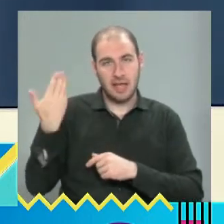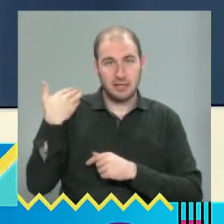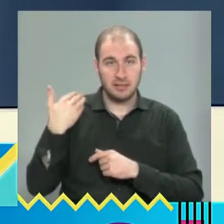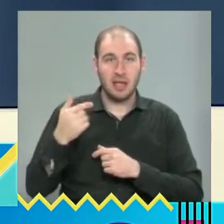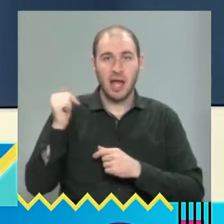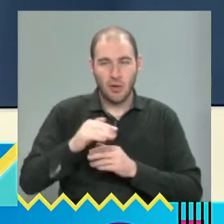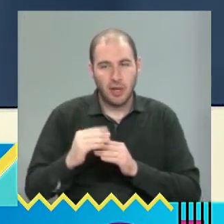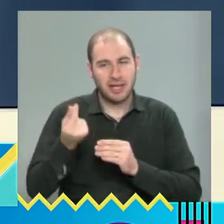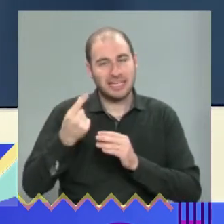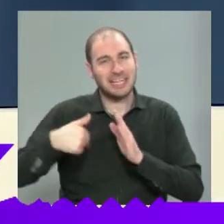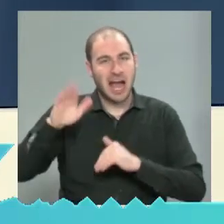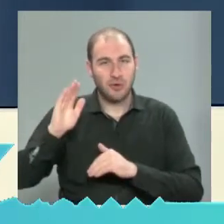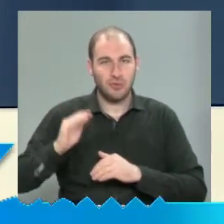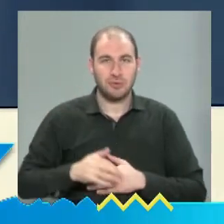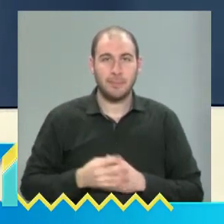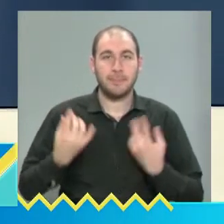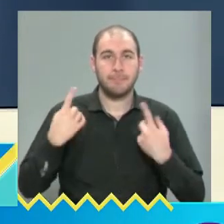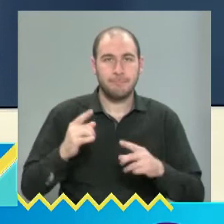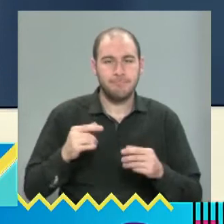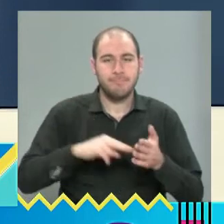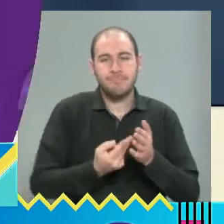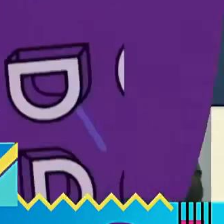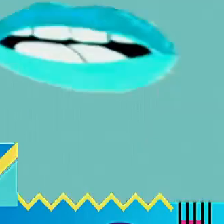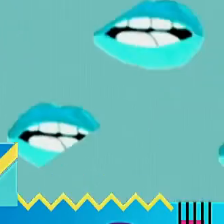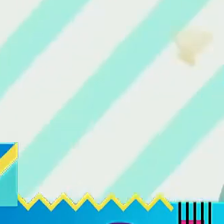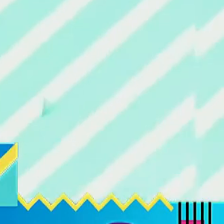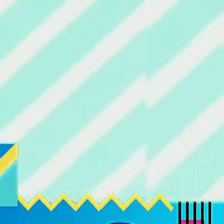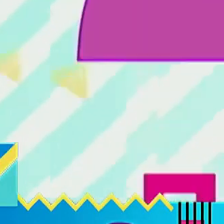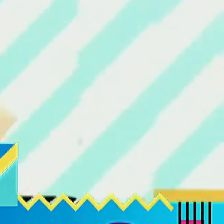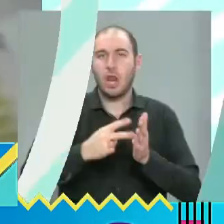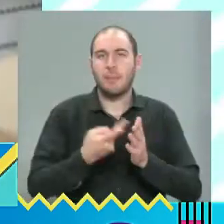le va a salir un poco más caro. Pero el efecto principal es que